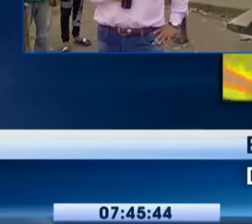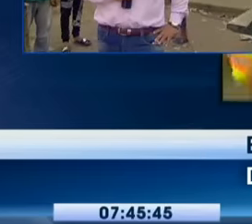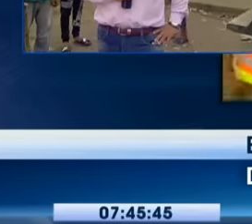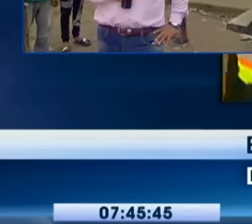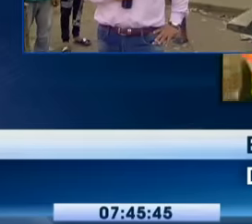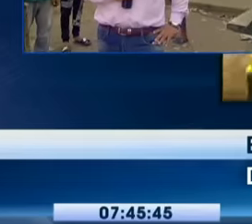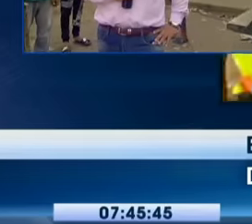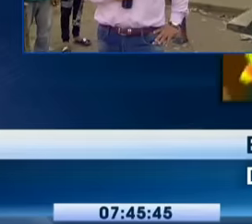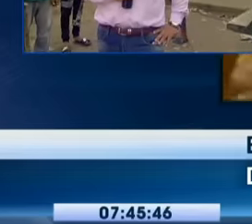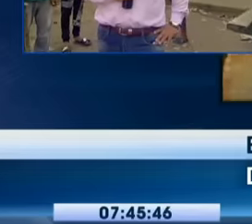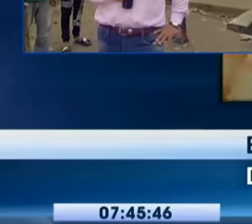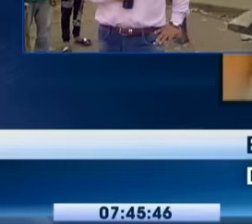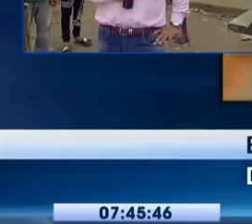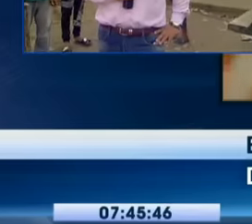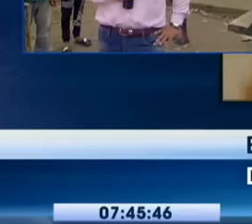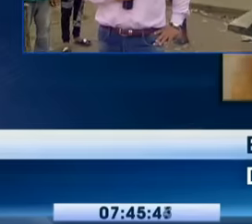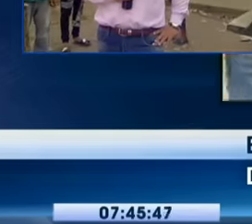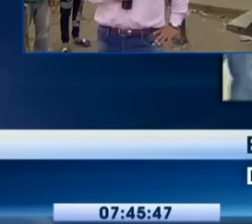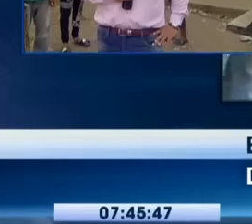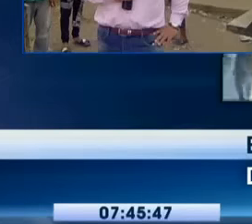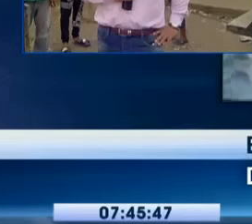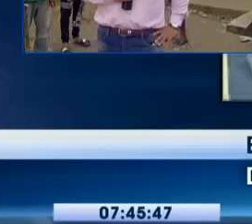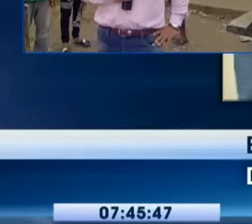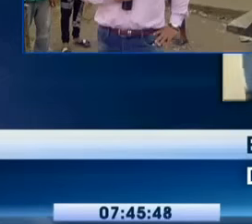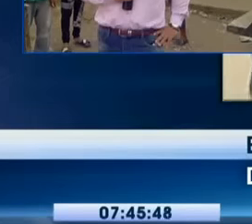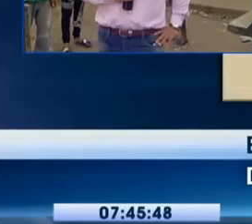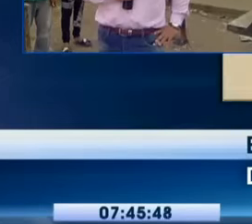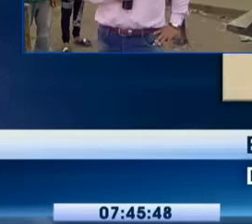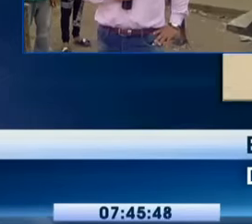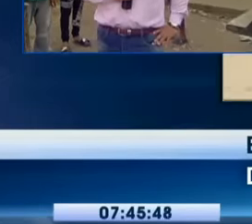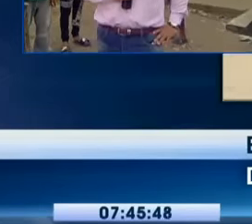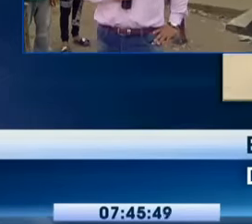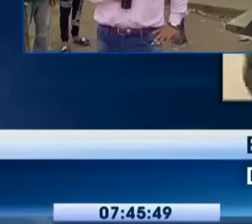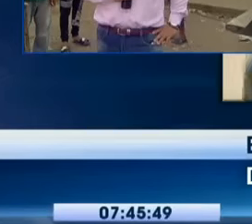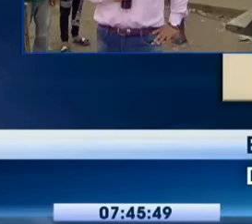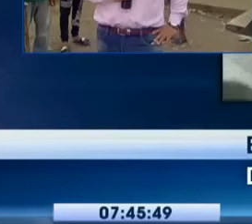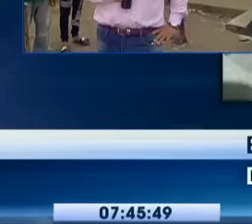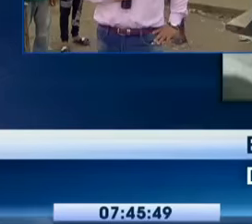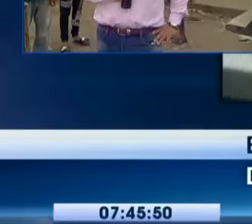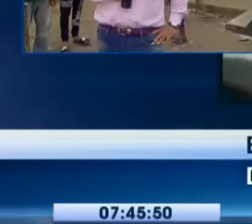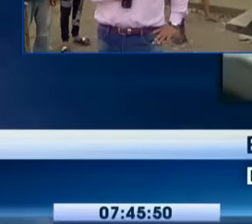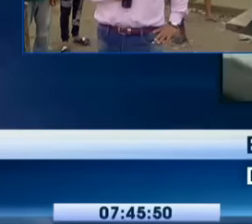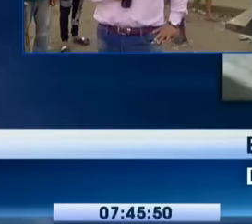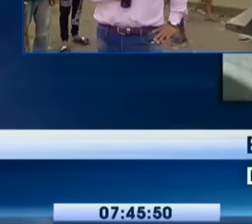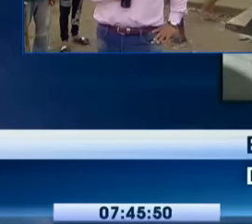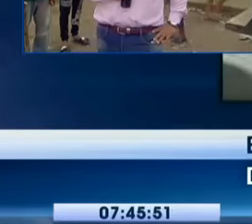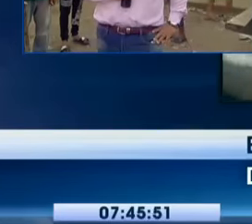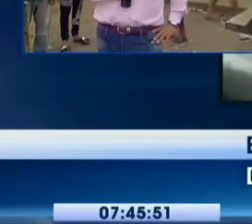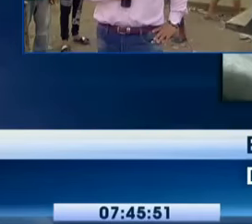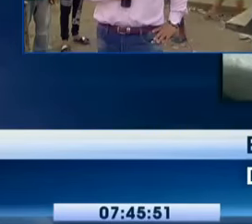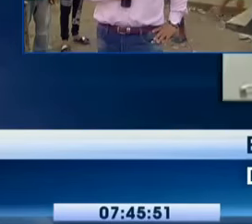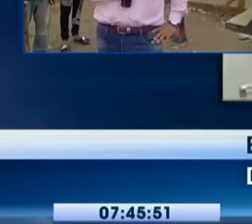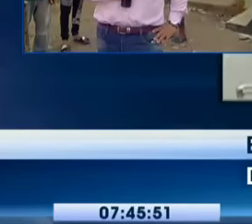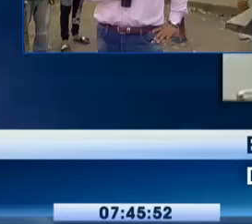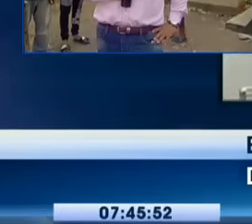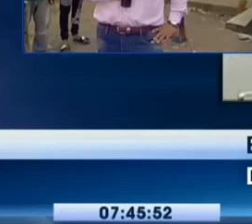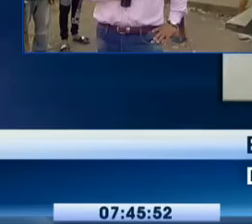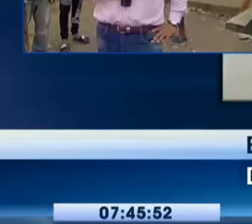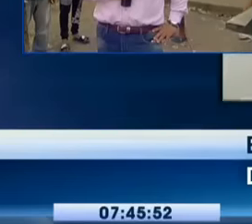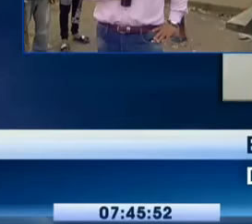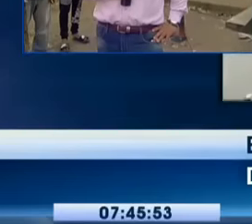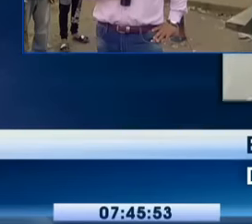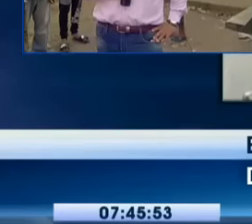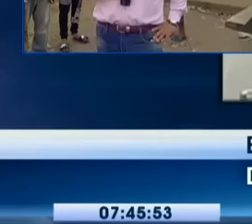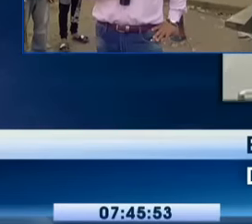Sí. Que se le había robado un celular. Que no... Pregunto, ¿por haberte robado un celular merece ese tipo de...?